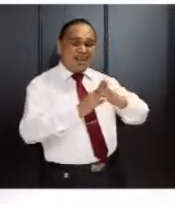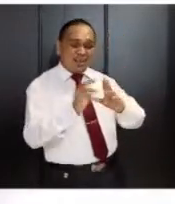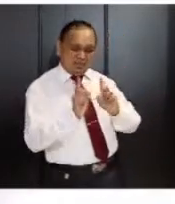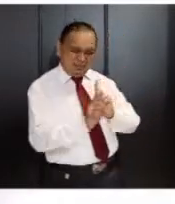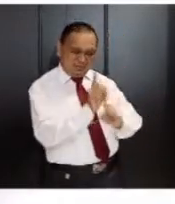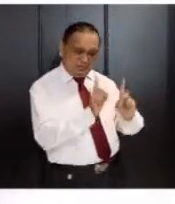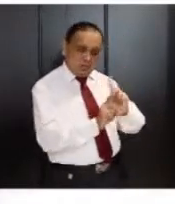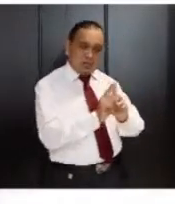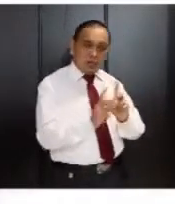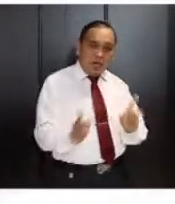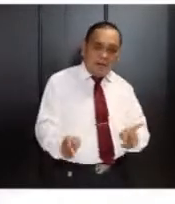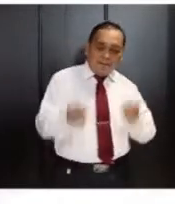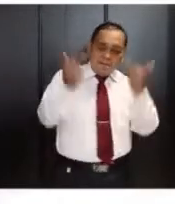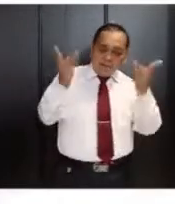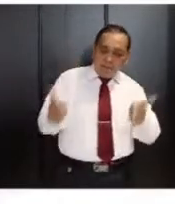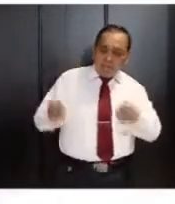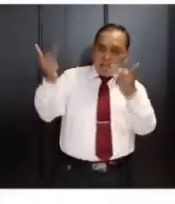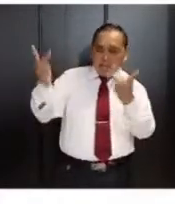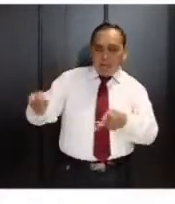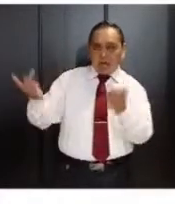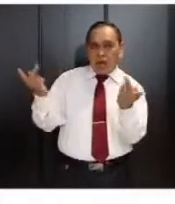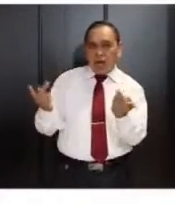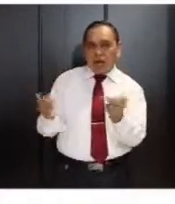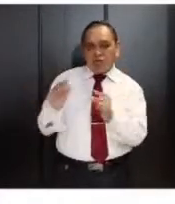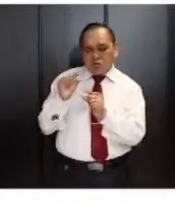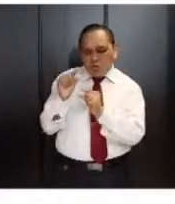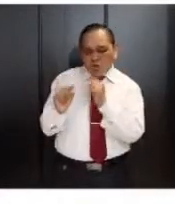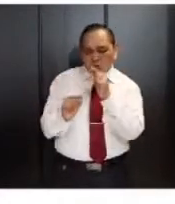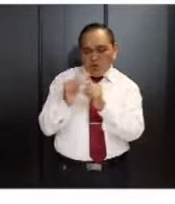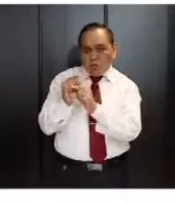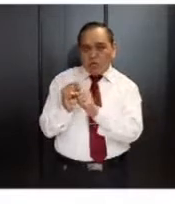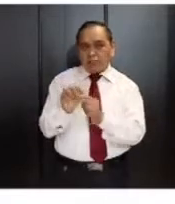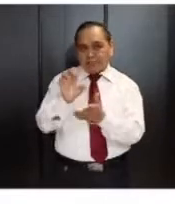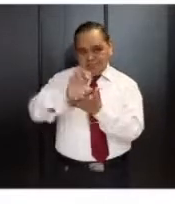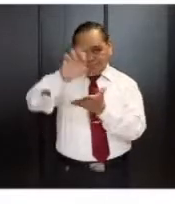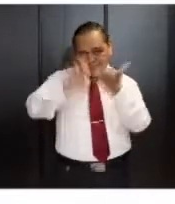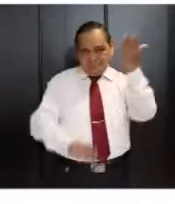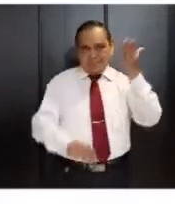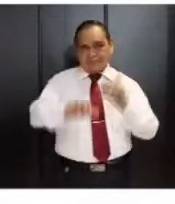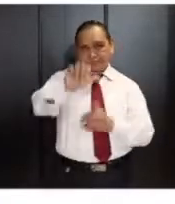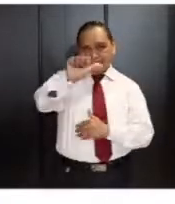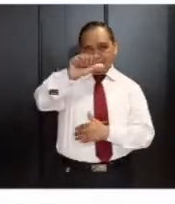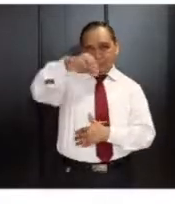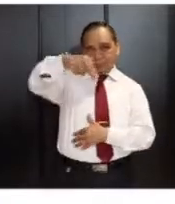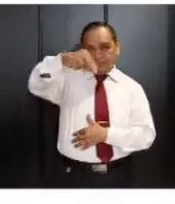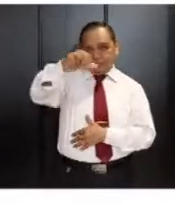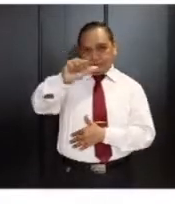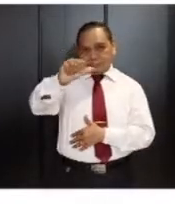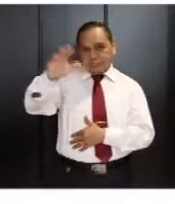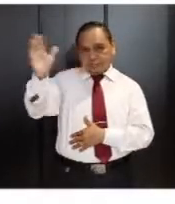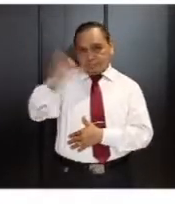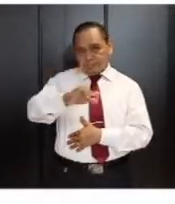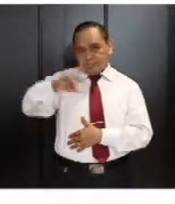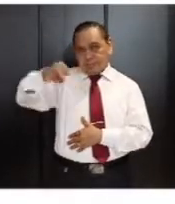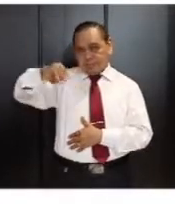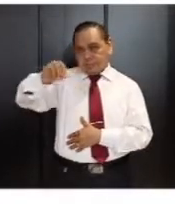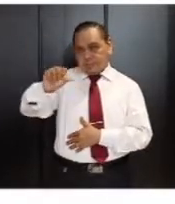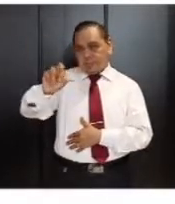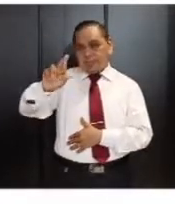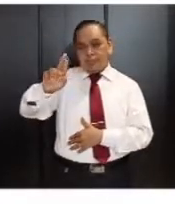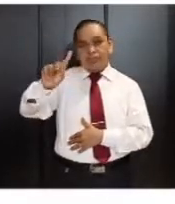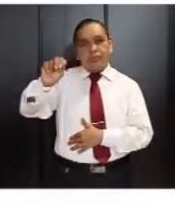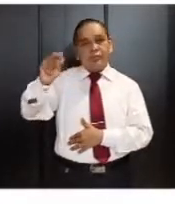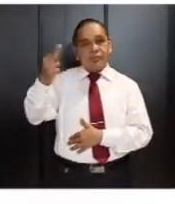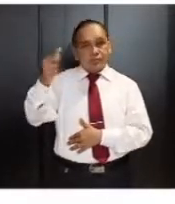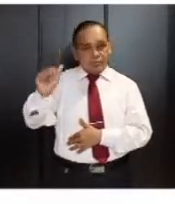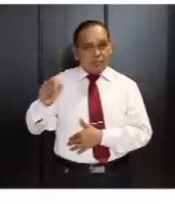fue vendiendo a cuentagotas. Ana Marta fue la primera en darnos esperanzas y estuvimos cerca de concretar